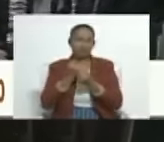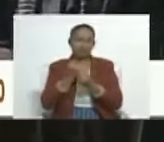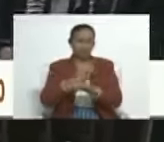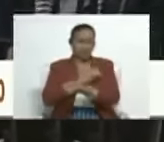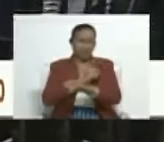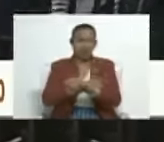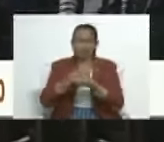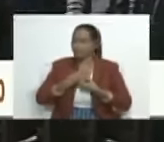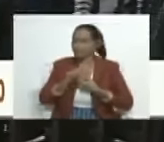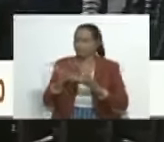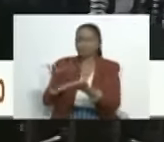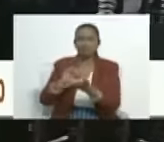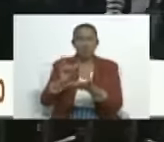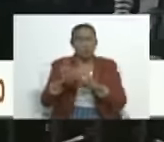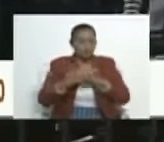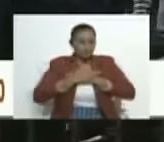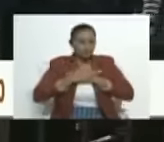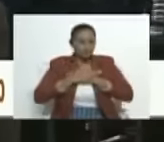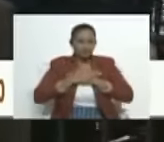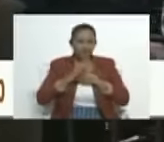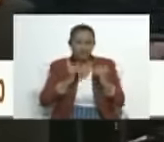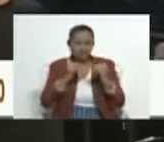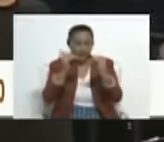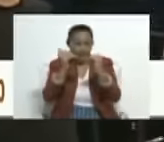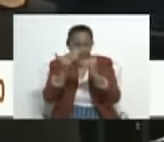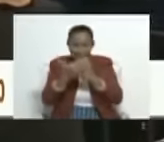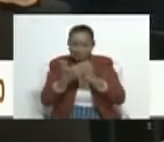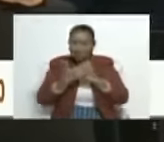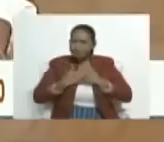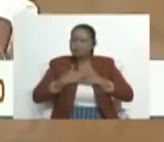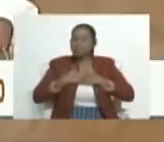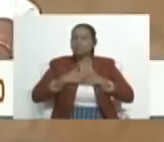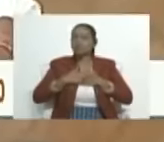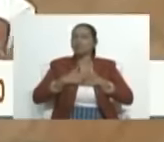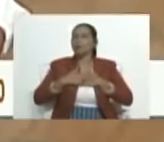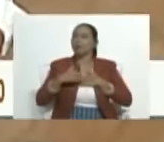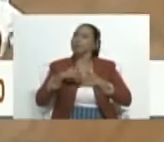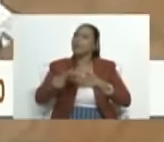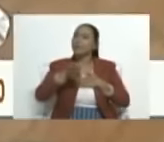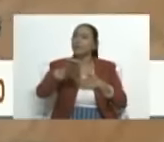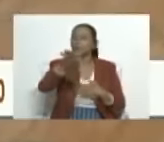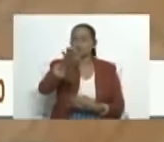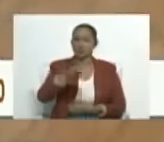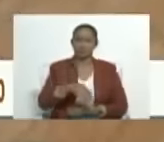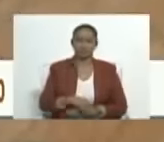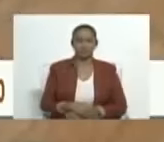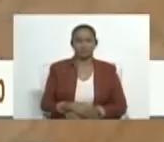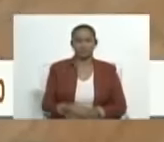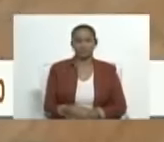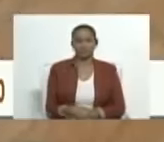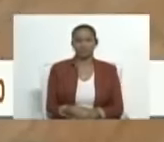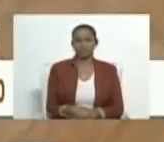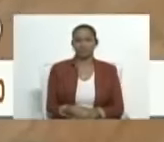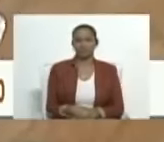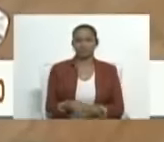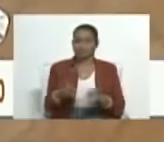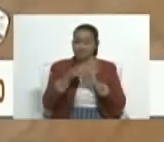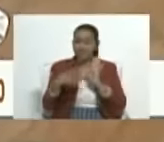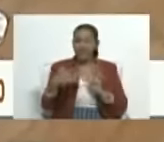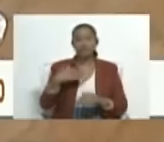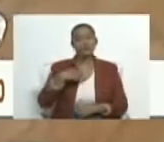renunciar a nuestra esperanza, a nuestro futuro. Tenemos derecho al futuro. Y por